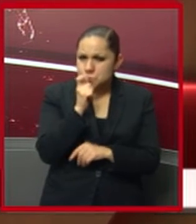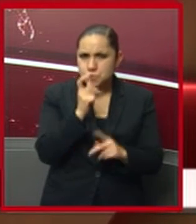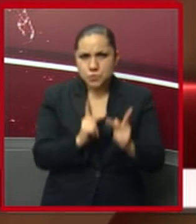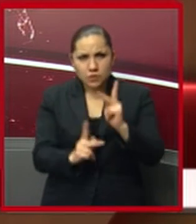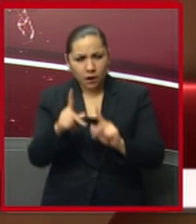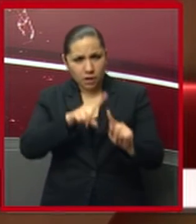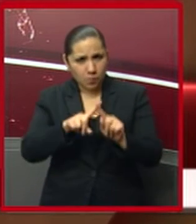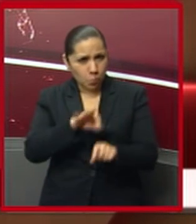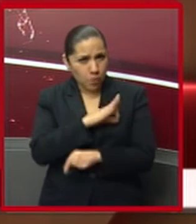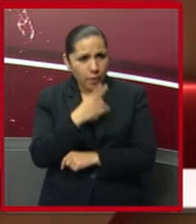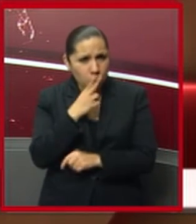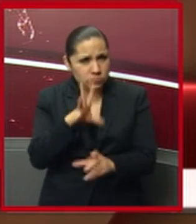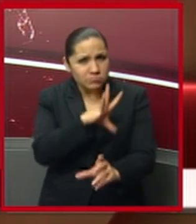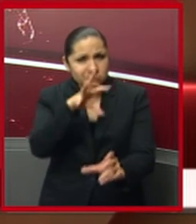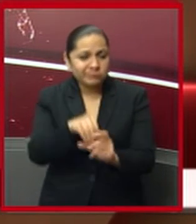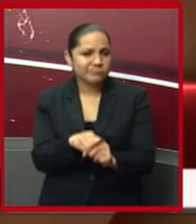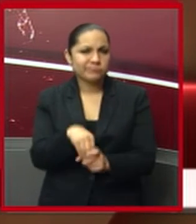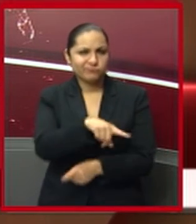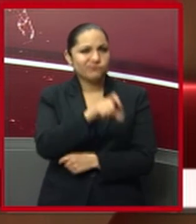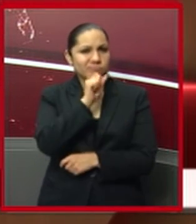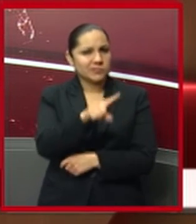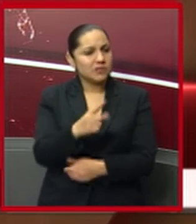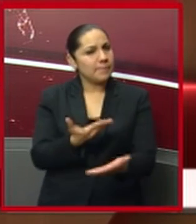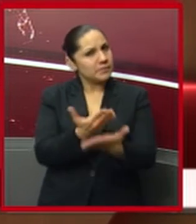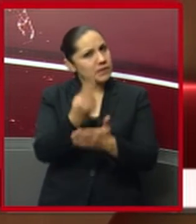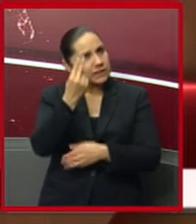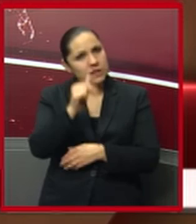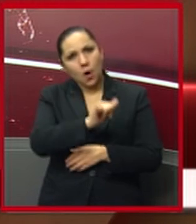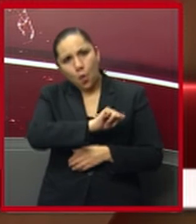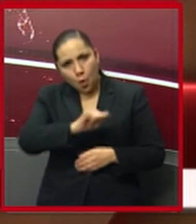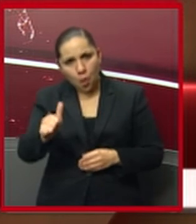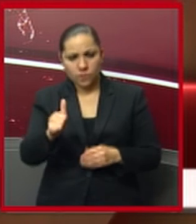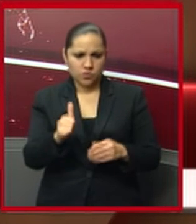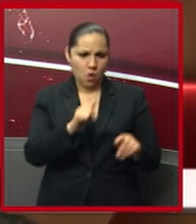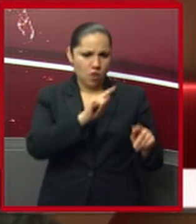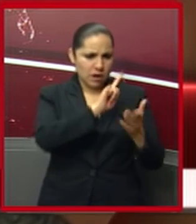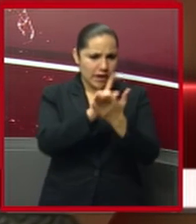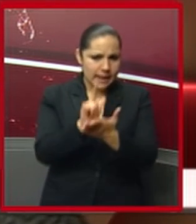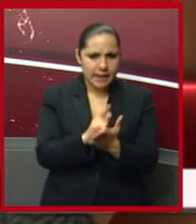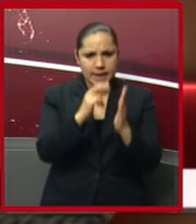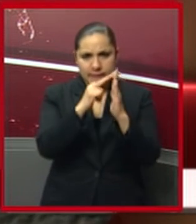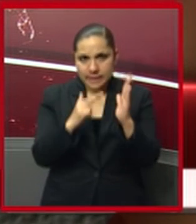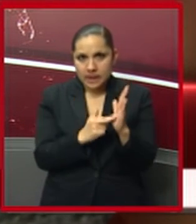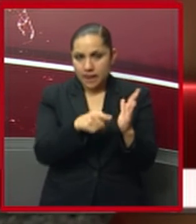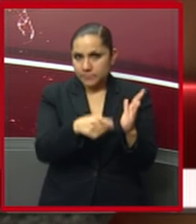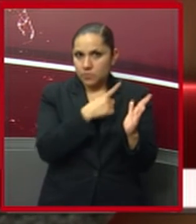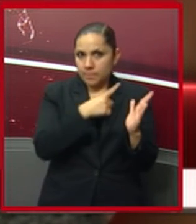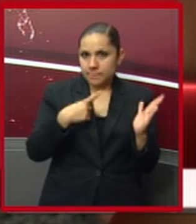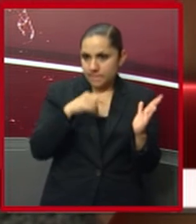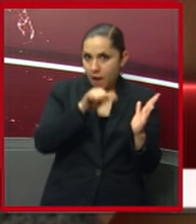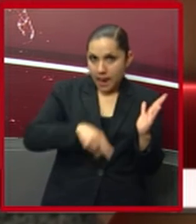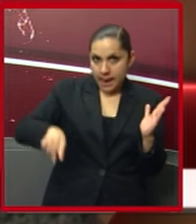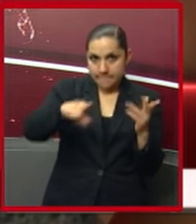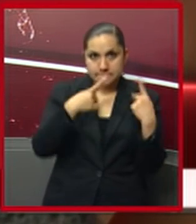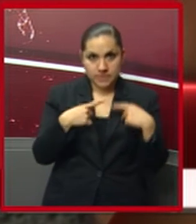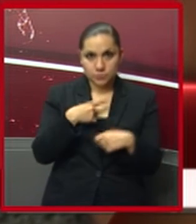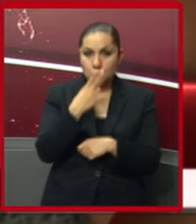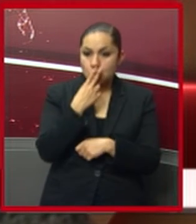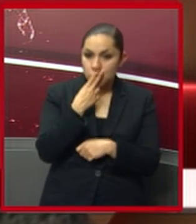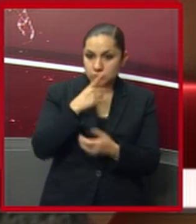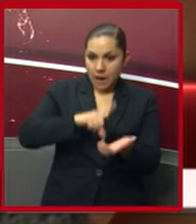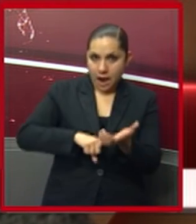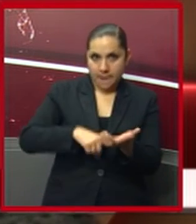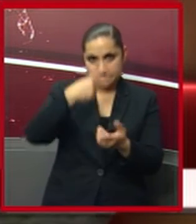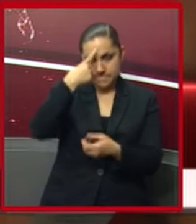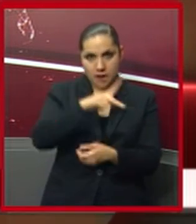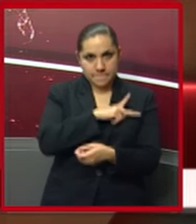impulsar otras medidas legales cuyo impacto beneficia a la industria, a quienes requieren de cannabis para uso medicinal y en el